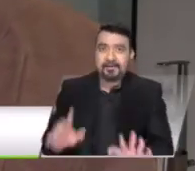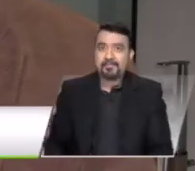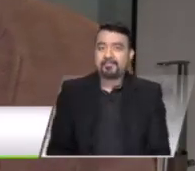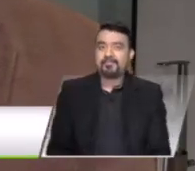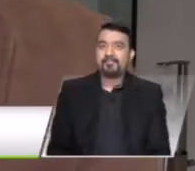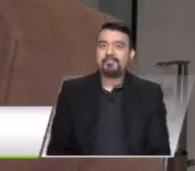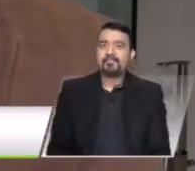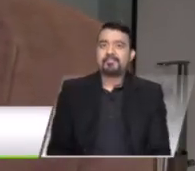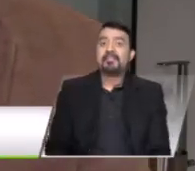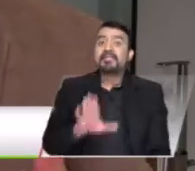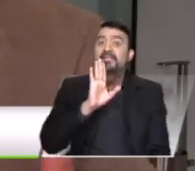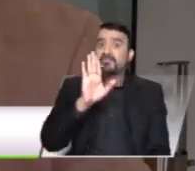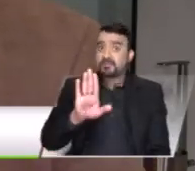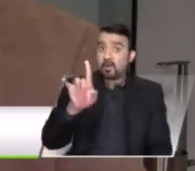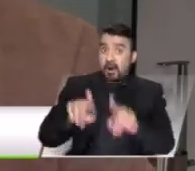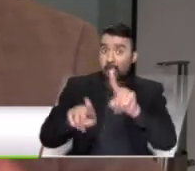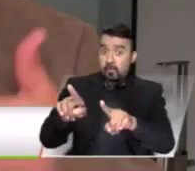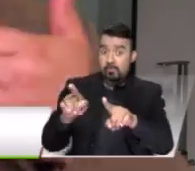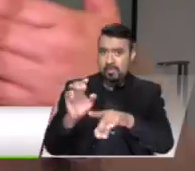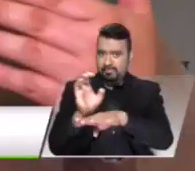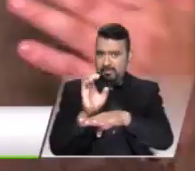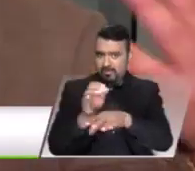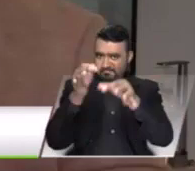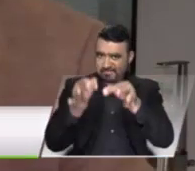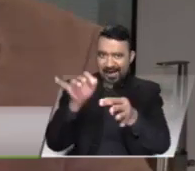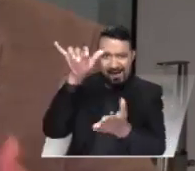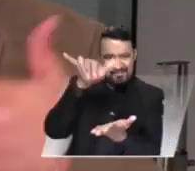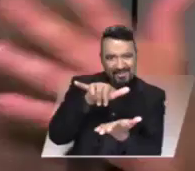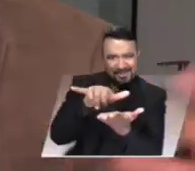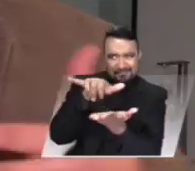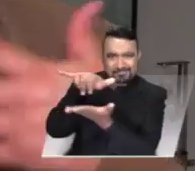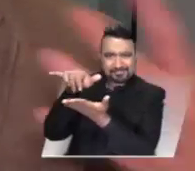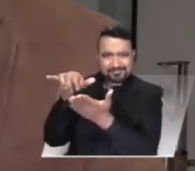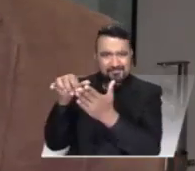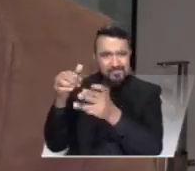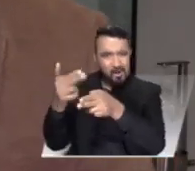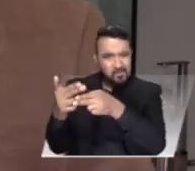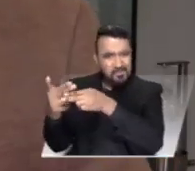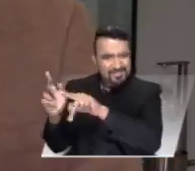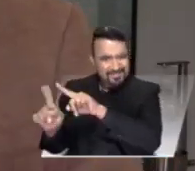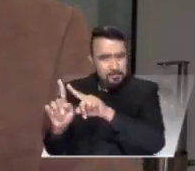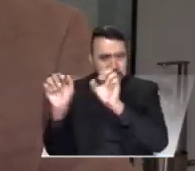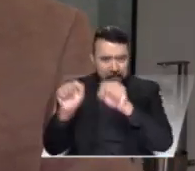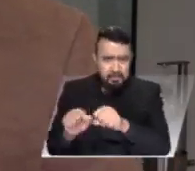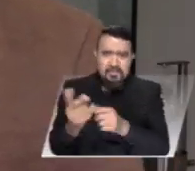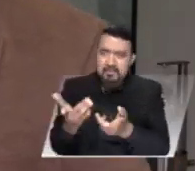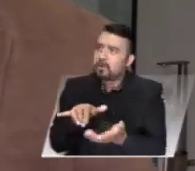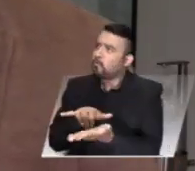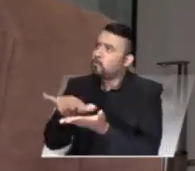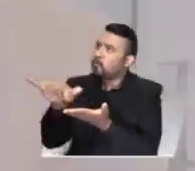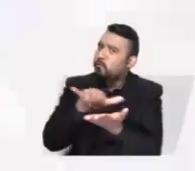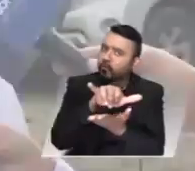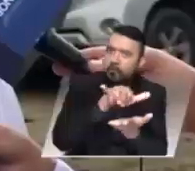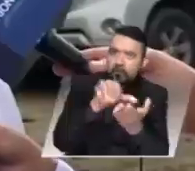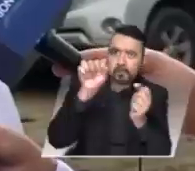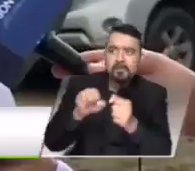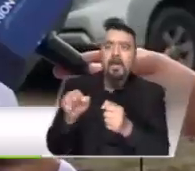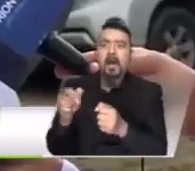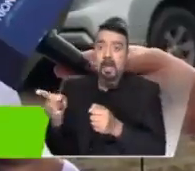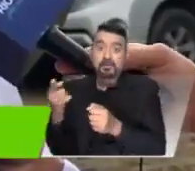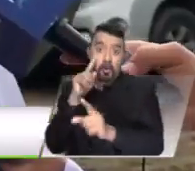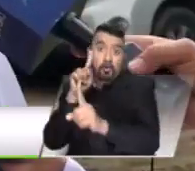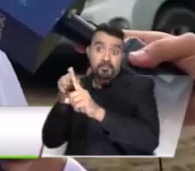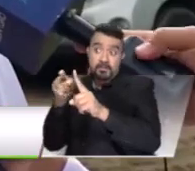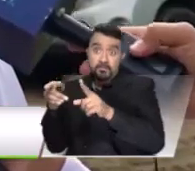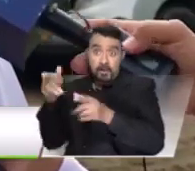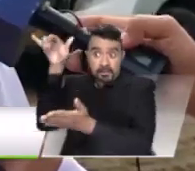varias aerolíneas de seguir creciendo en diferentes destinos, rutas, frecuencias, atenderlo con un segundo terminal. Muchos de